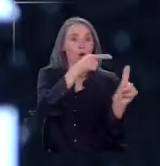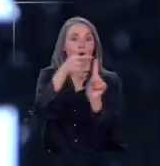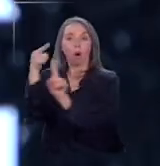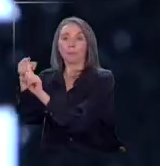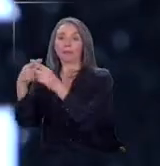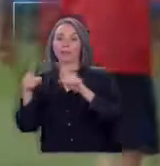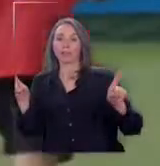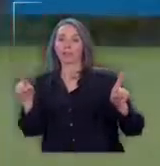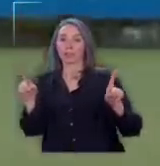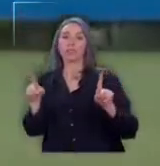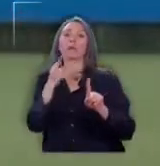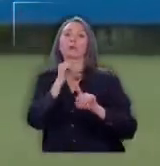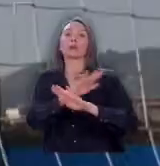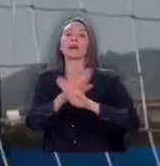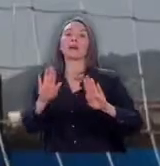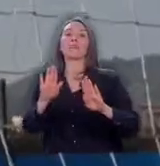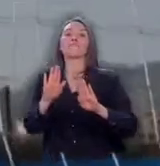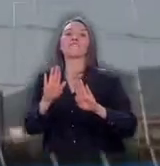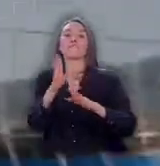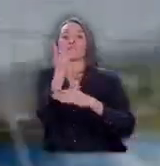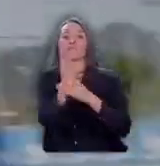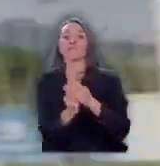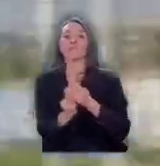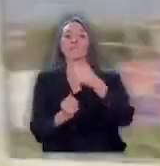de cara al fin de la